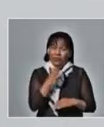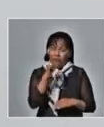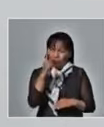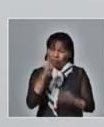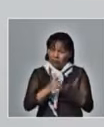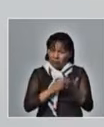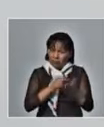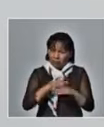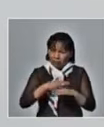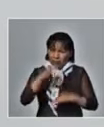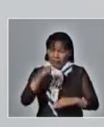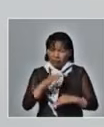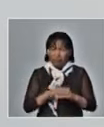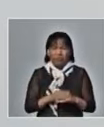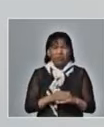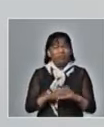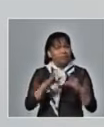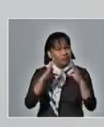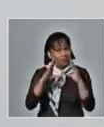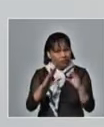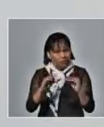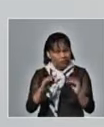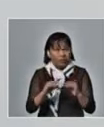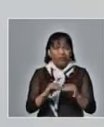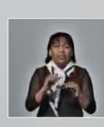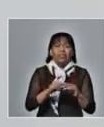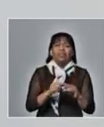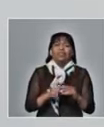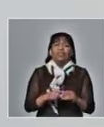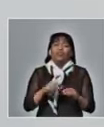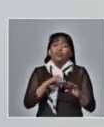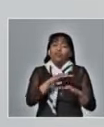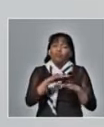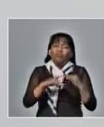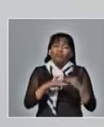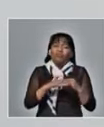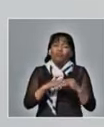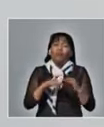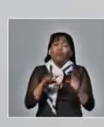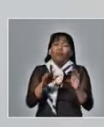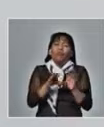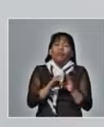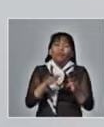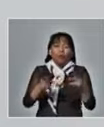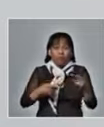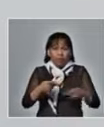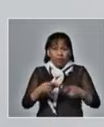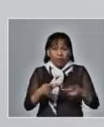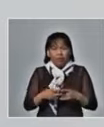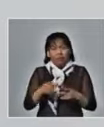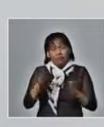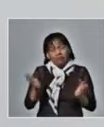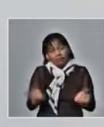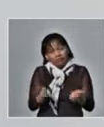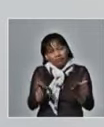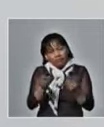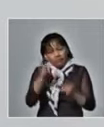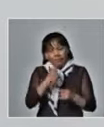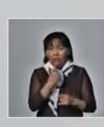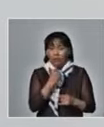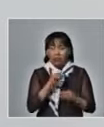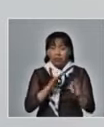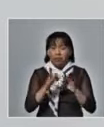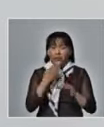no solo eso, capacitarlos y entregarles equipo, además de incentivos económicos, a aquellos policías que hagan bien su